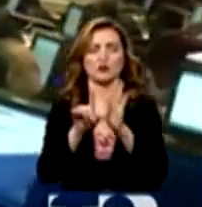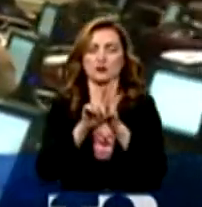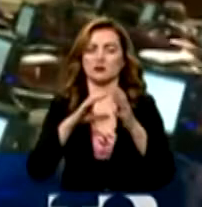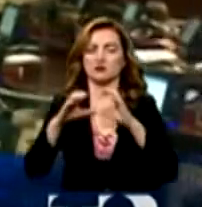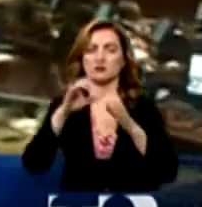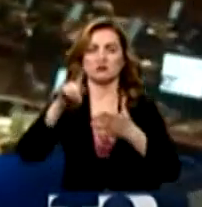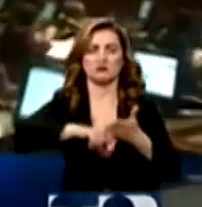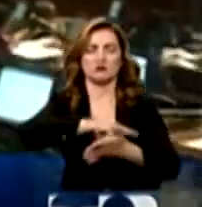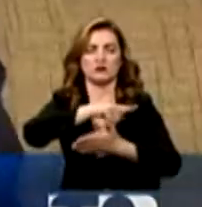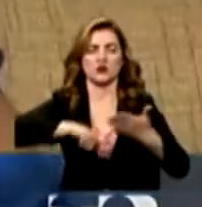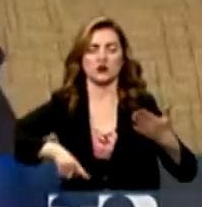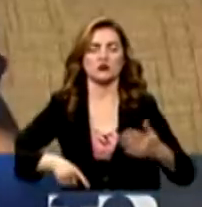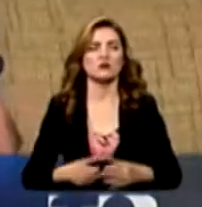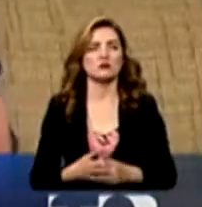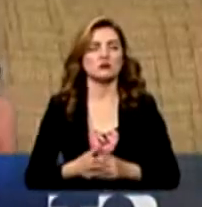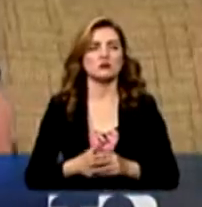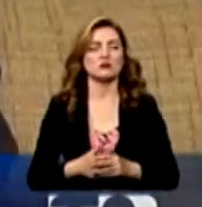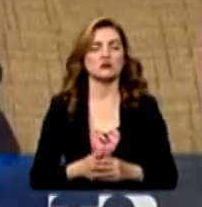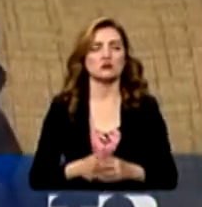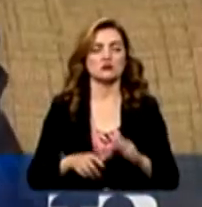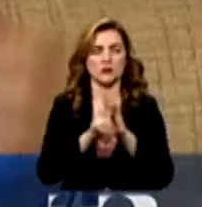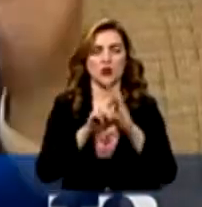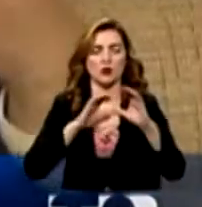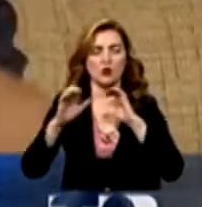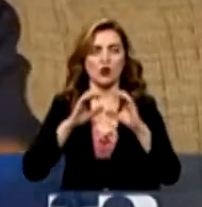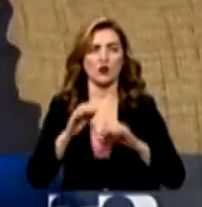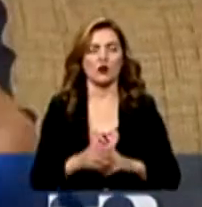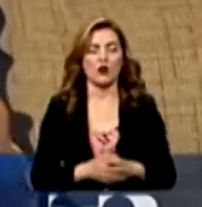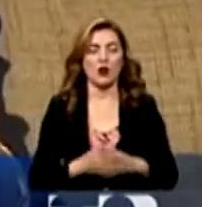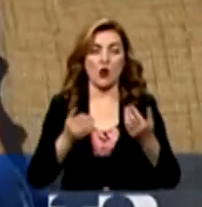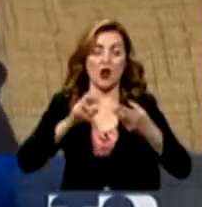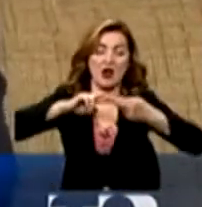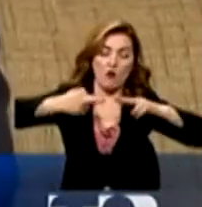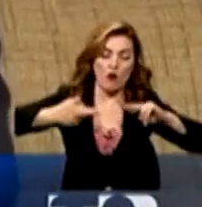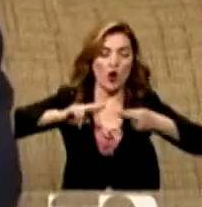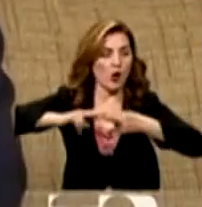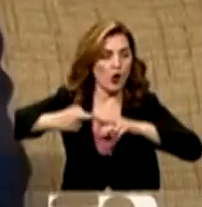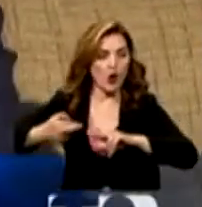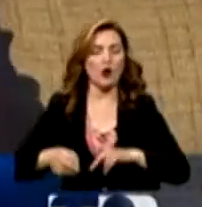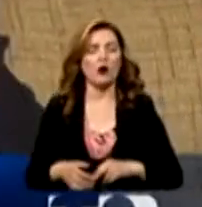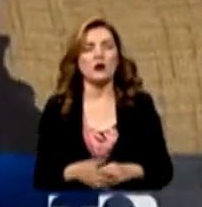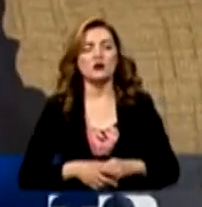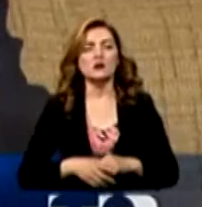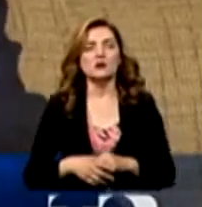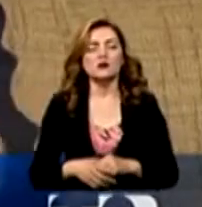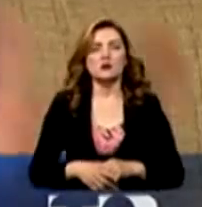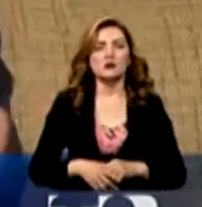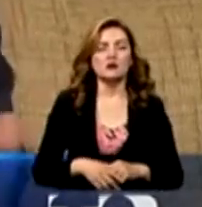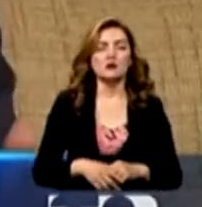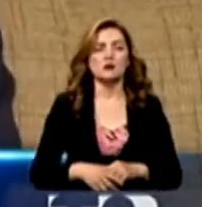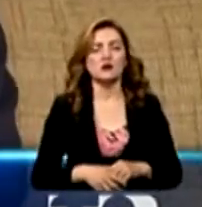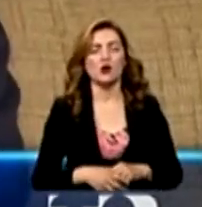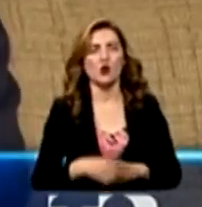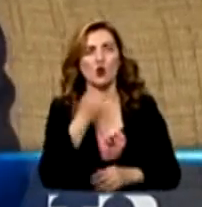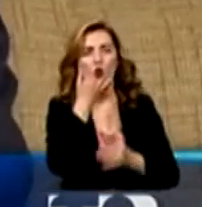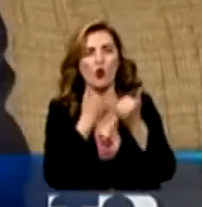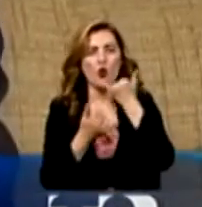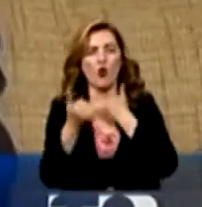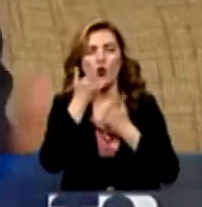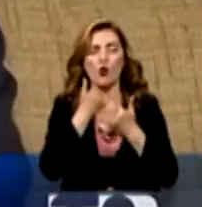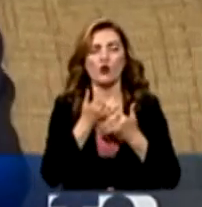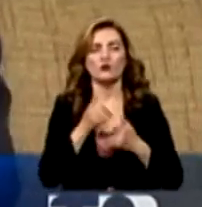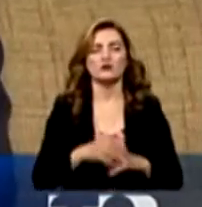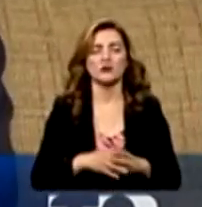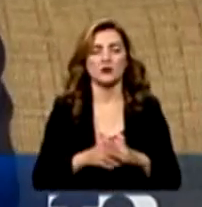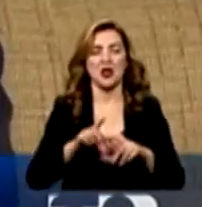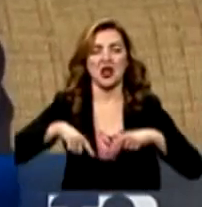se elimine. Y la ley de comunicación, con las reformas inclusive, todavía tiene muchas cosas que limitan